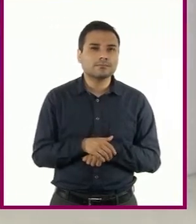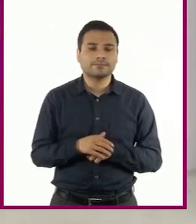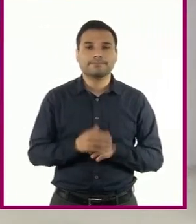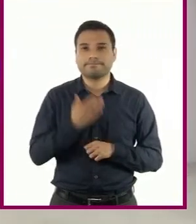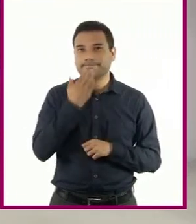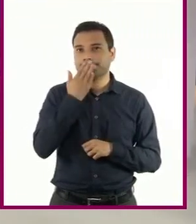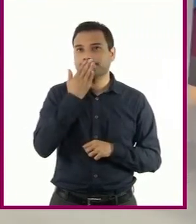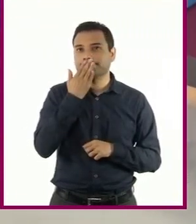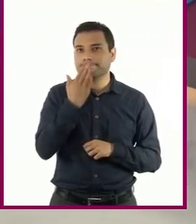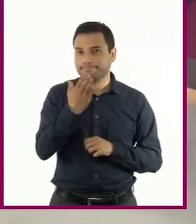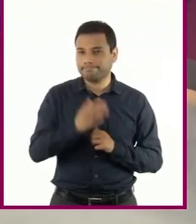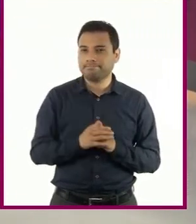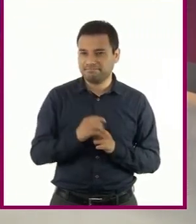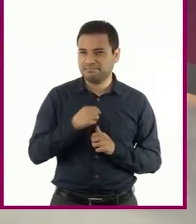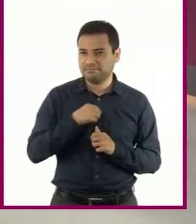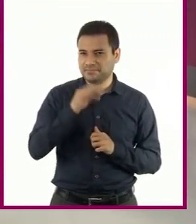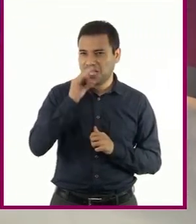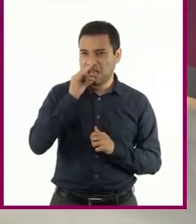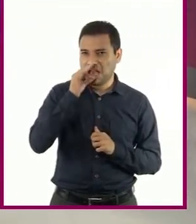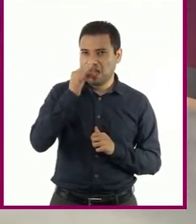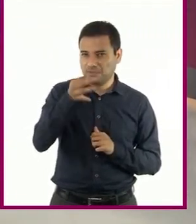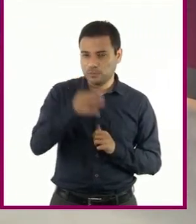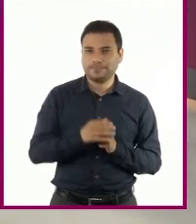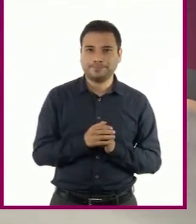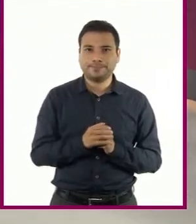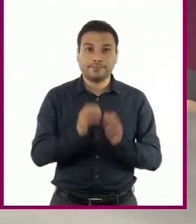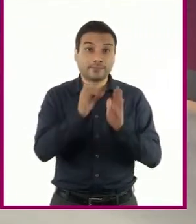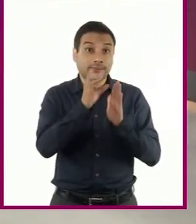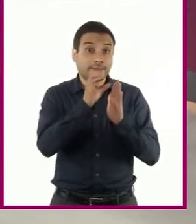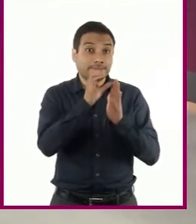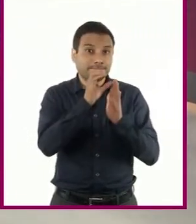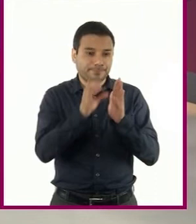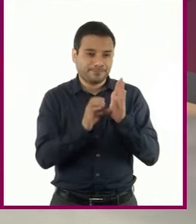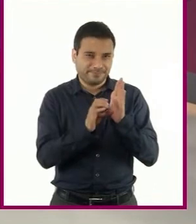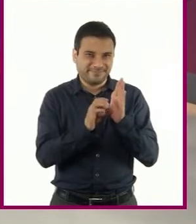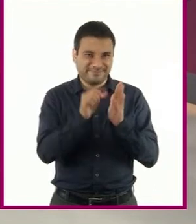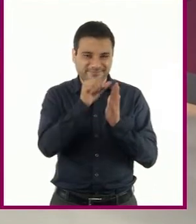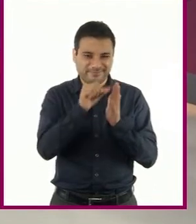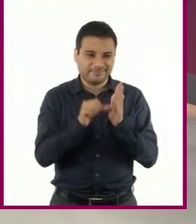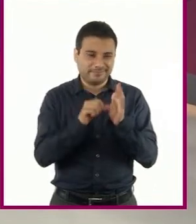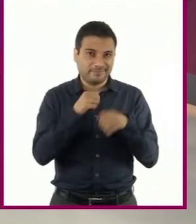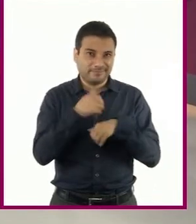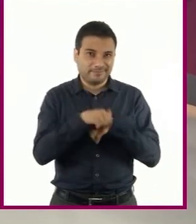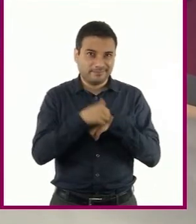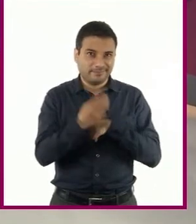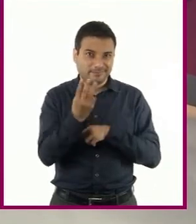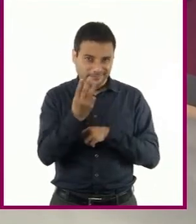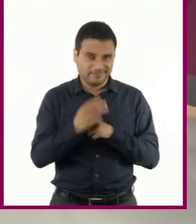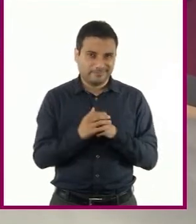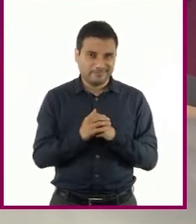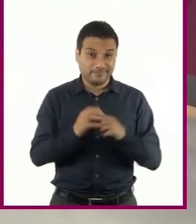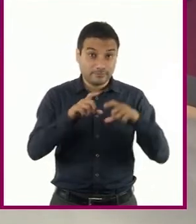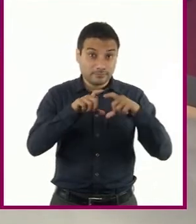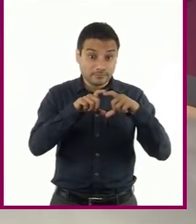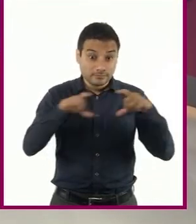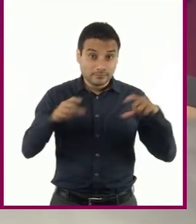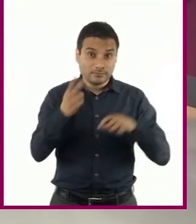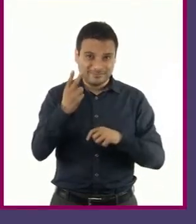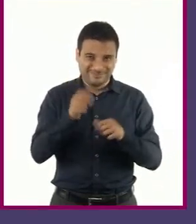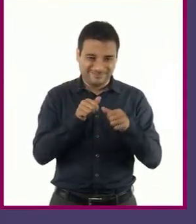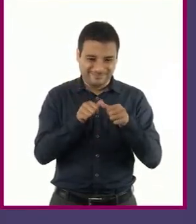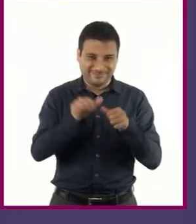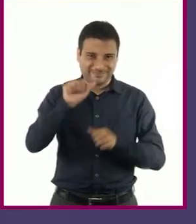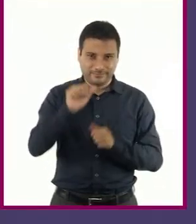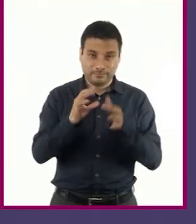Bien, podemos decir que la Constitución establece en el artículo 3, fracción 2, inciso A,